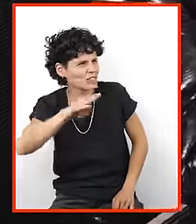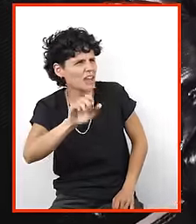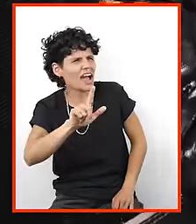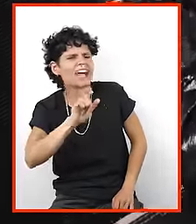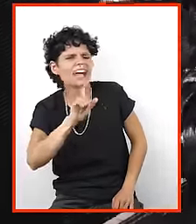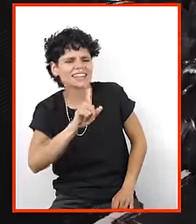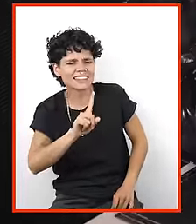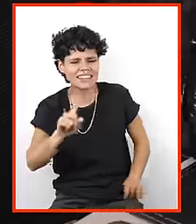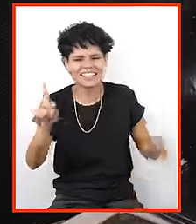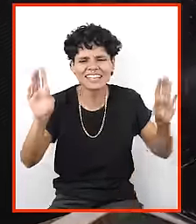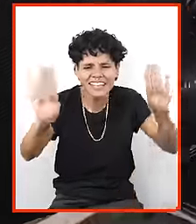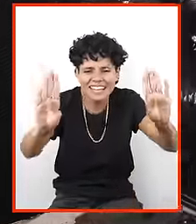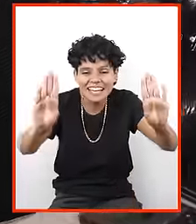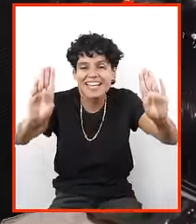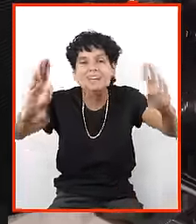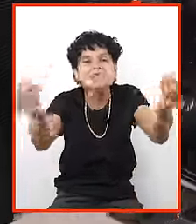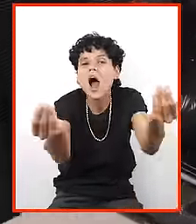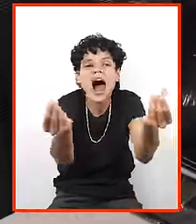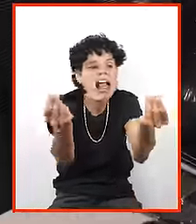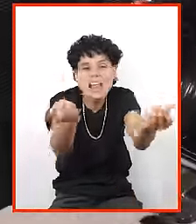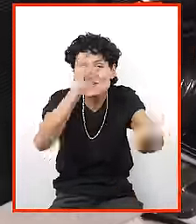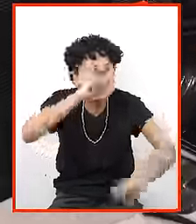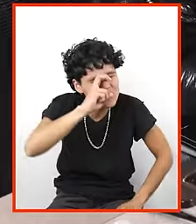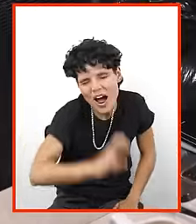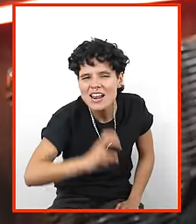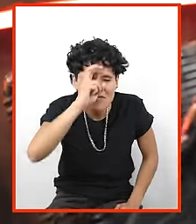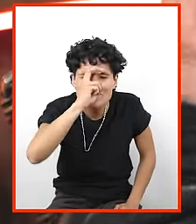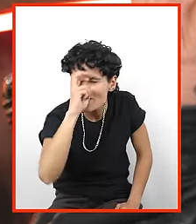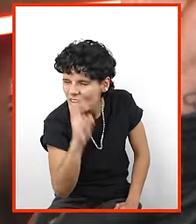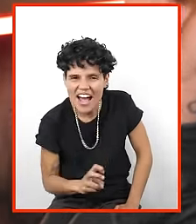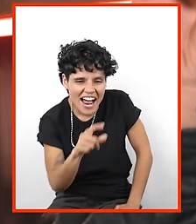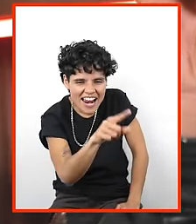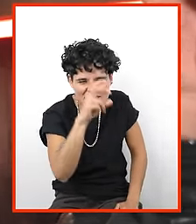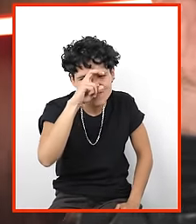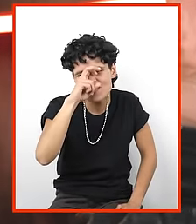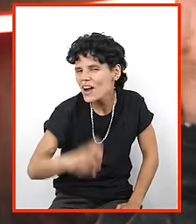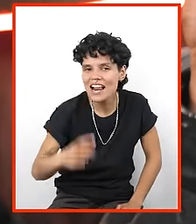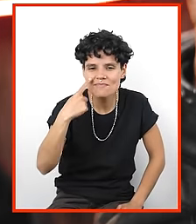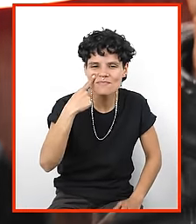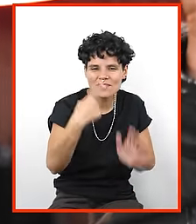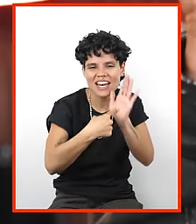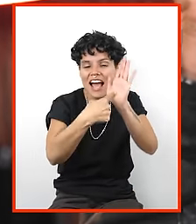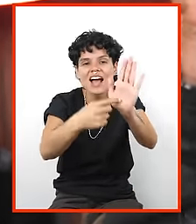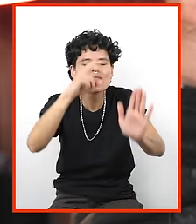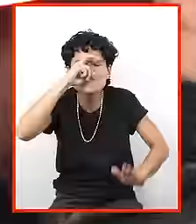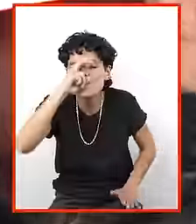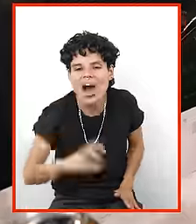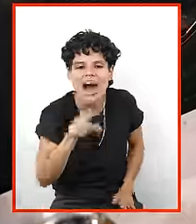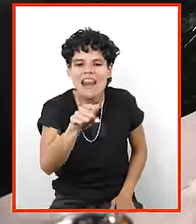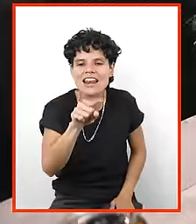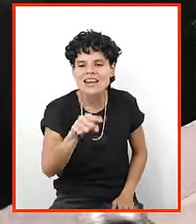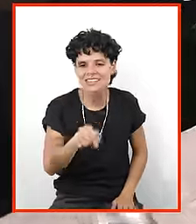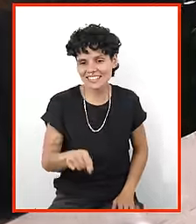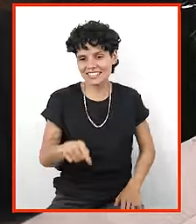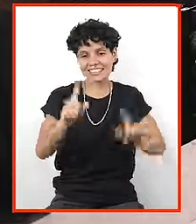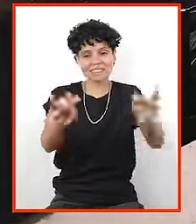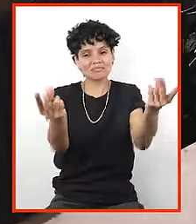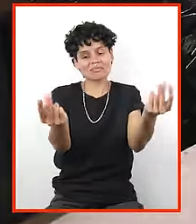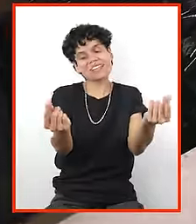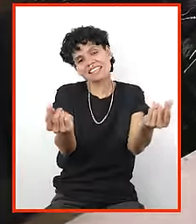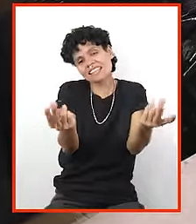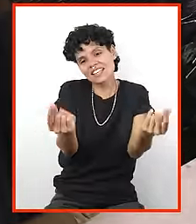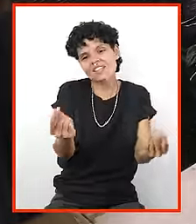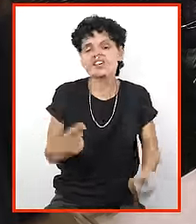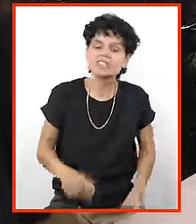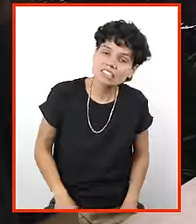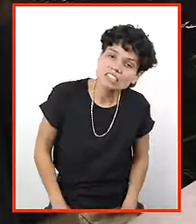¡Bombalé! ¡Es igual a Bombalé, weón! ¿Sí o no? ¿Sí o no? ¡Sí! ¡Mira!